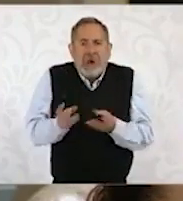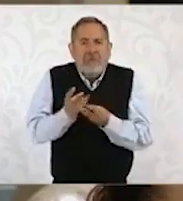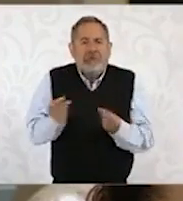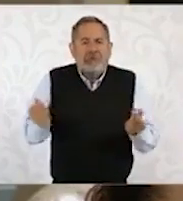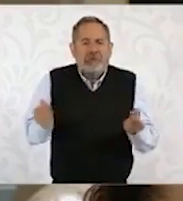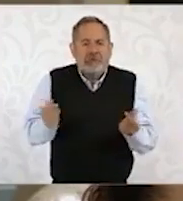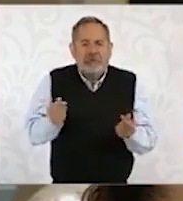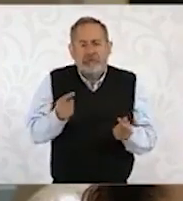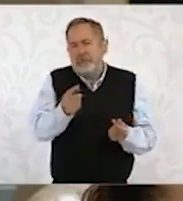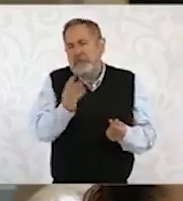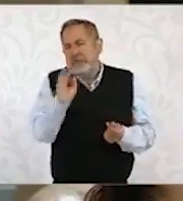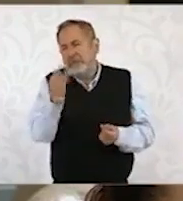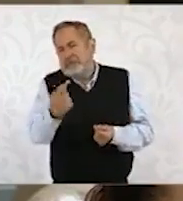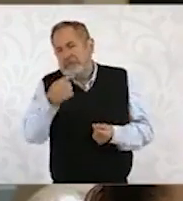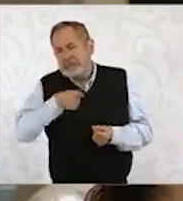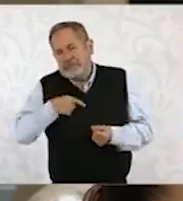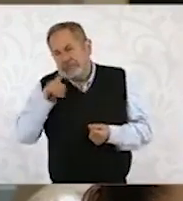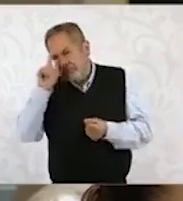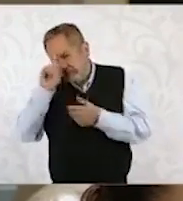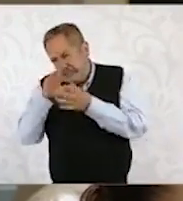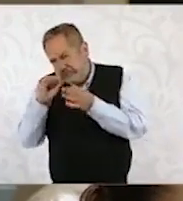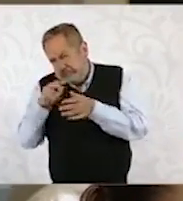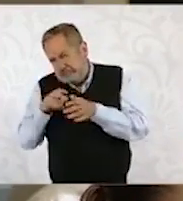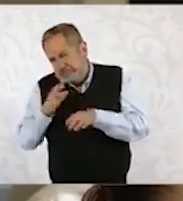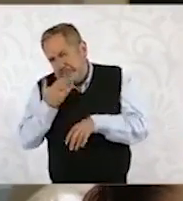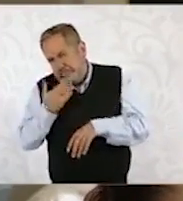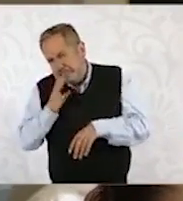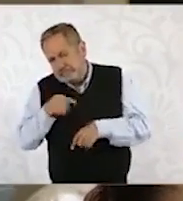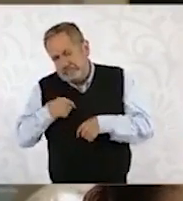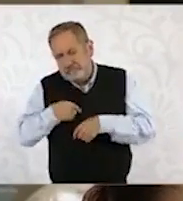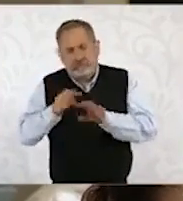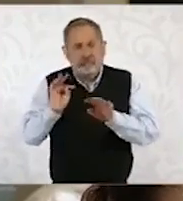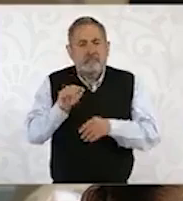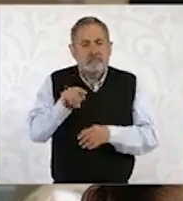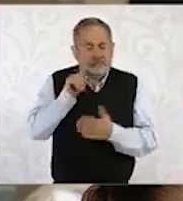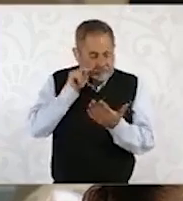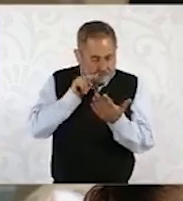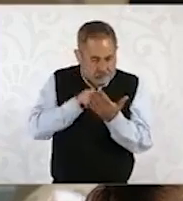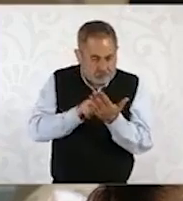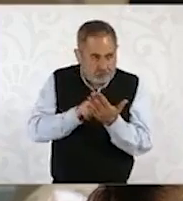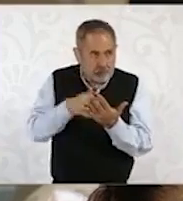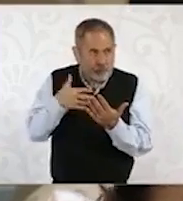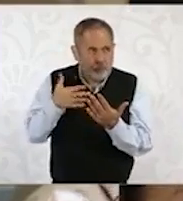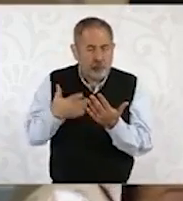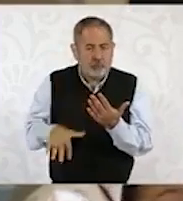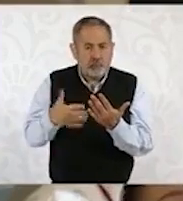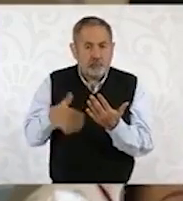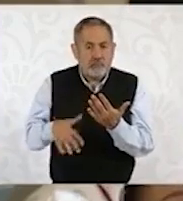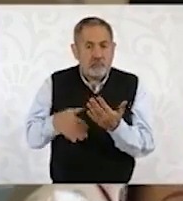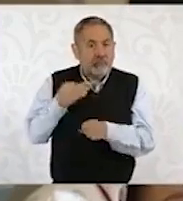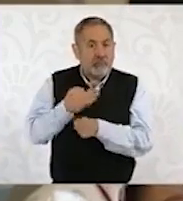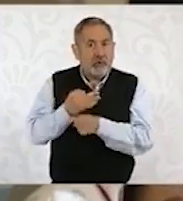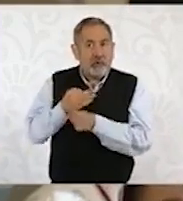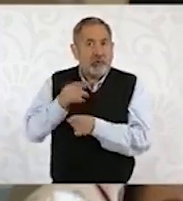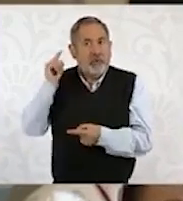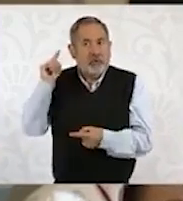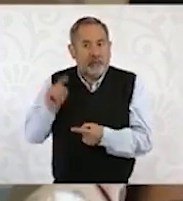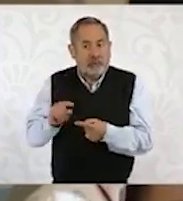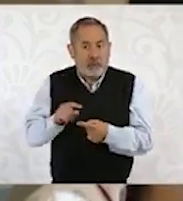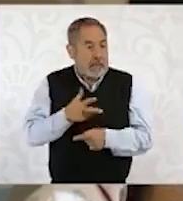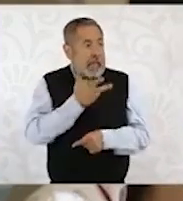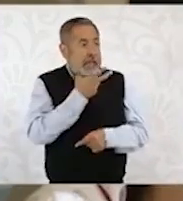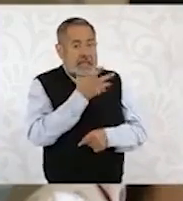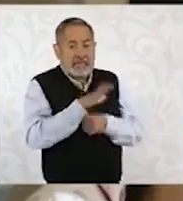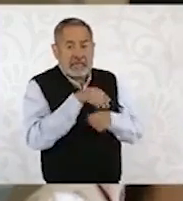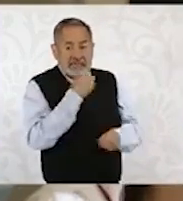¿Me podría rectificar el señor director si esta cifra es realmente la más baja en los últimos 10